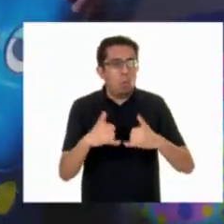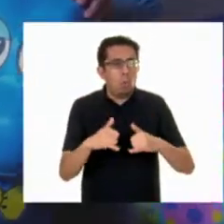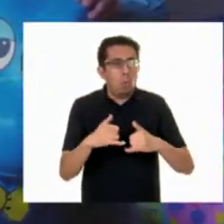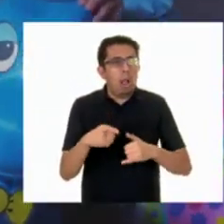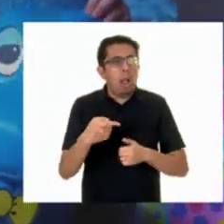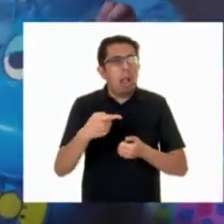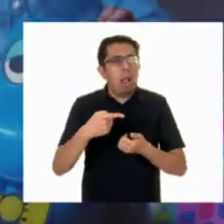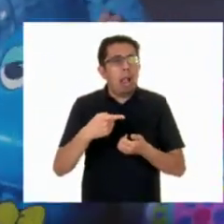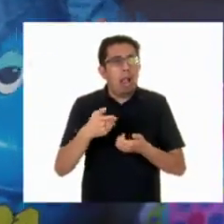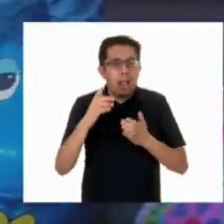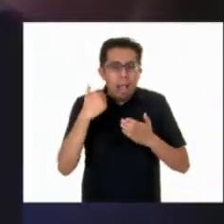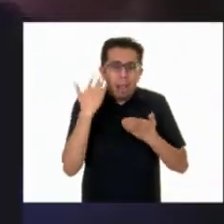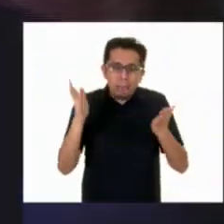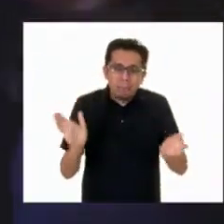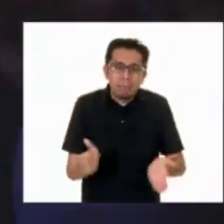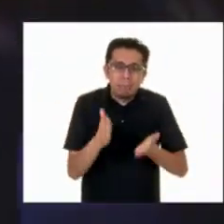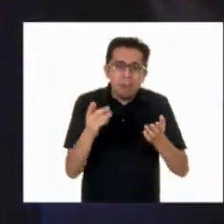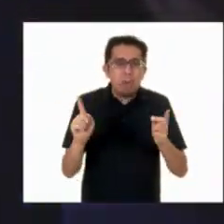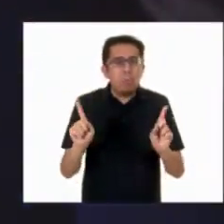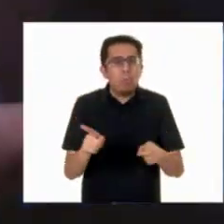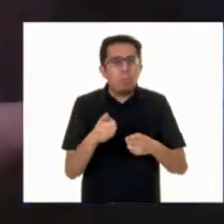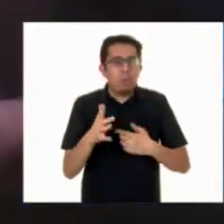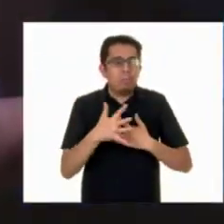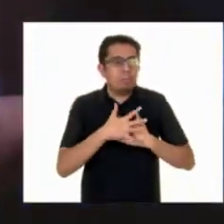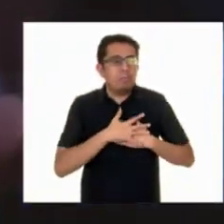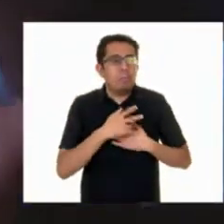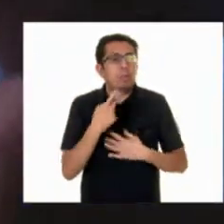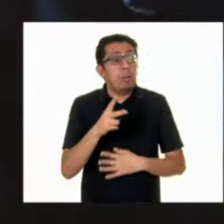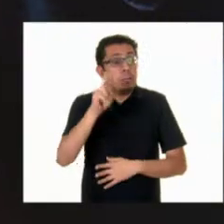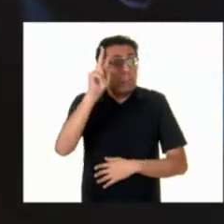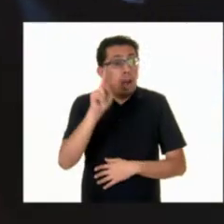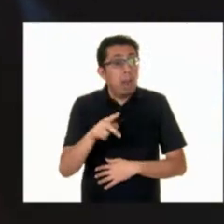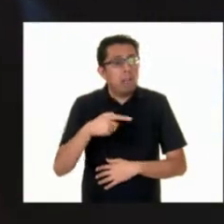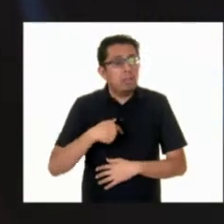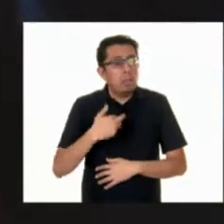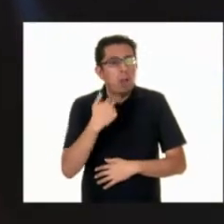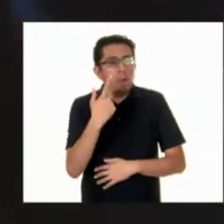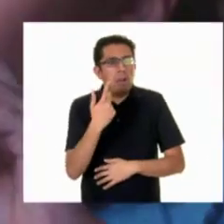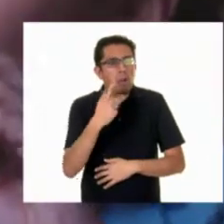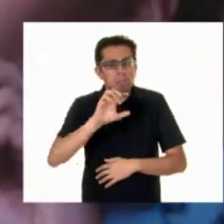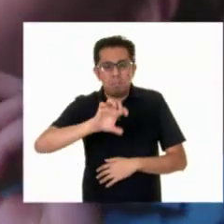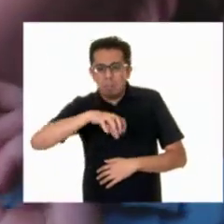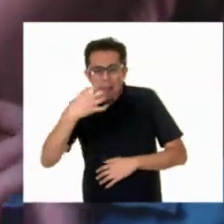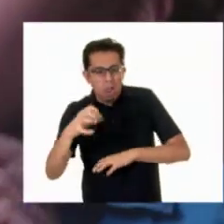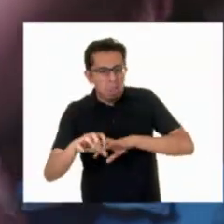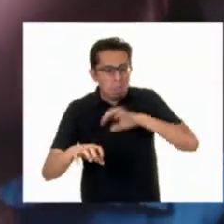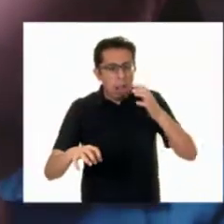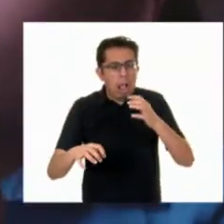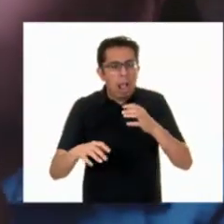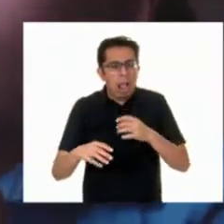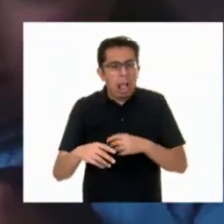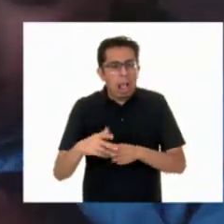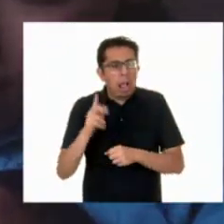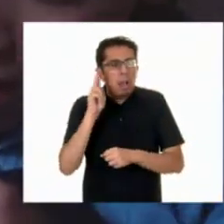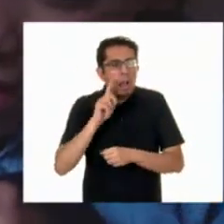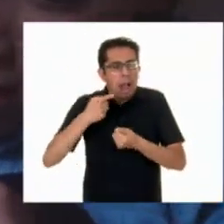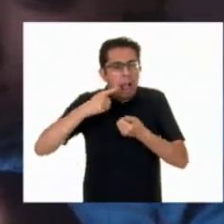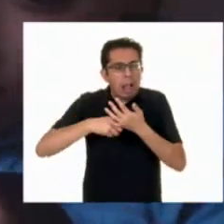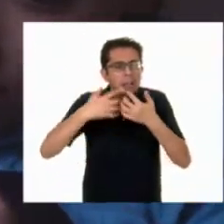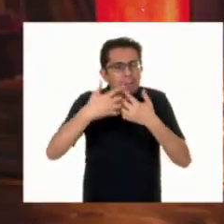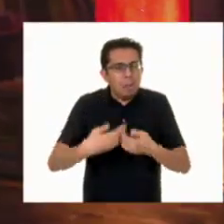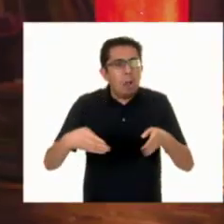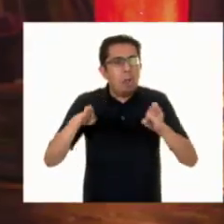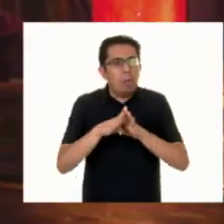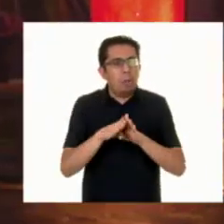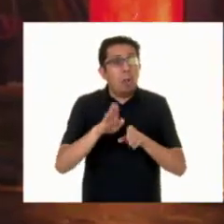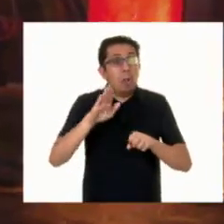todas las ganas de estimular mi pasión por la música, aunque la verdad, yo preferí desarmarlo para entender cómo es que funcionaba por dentro.